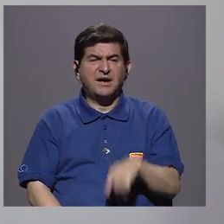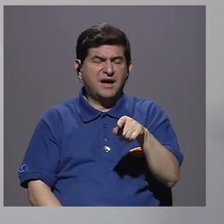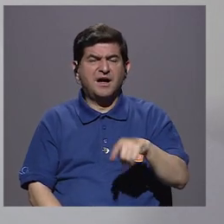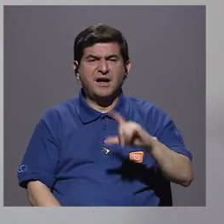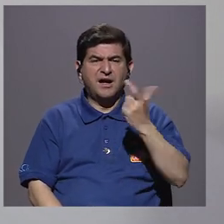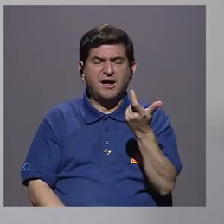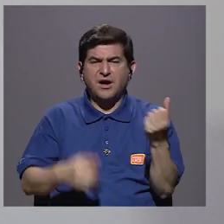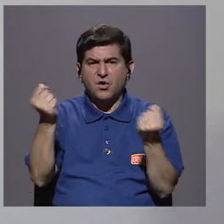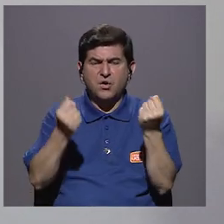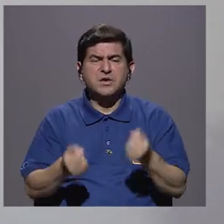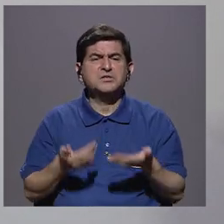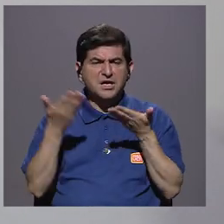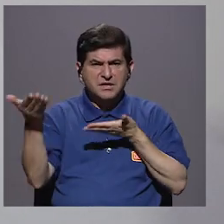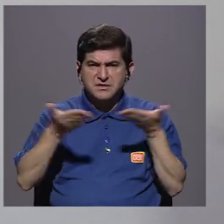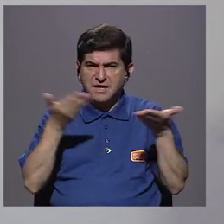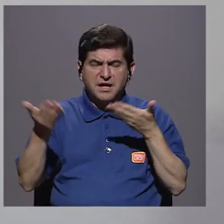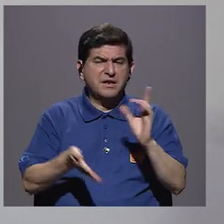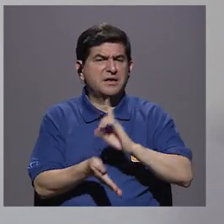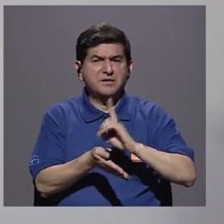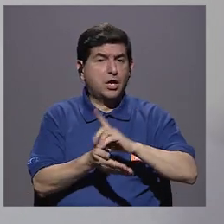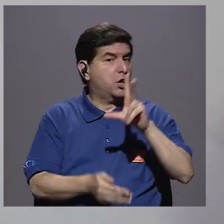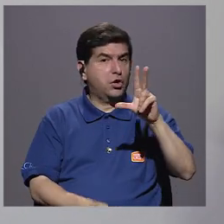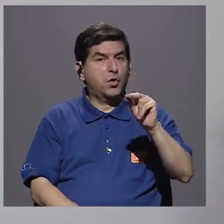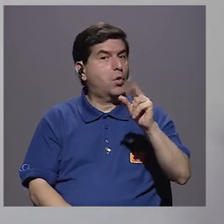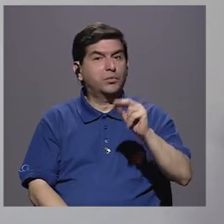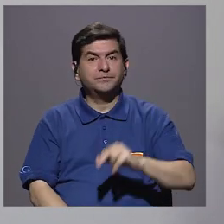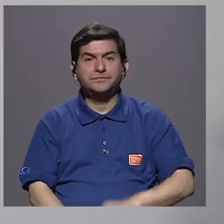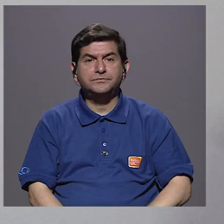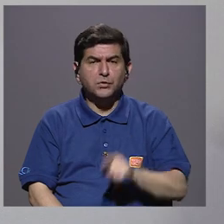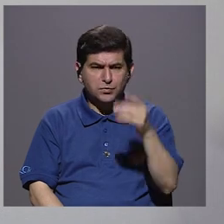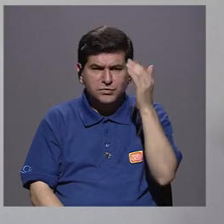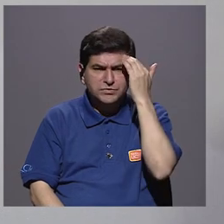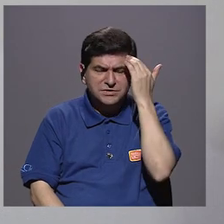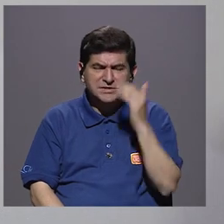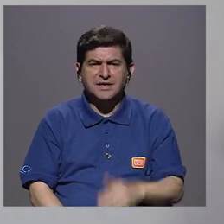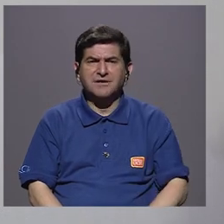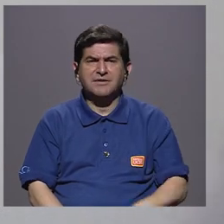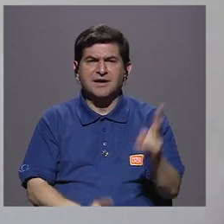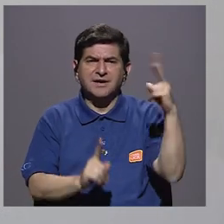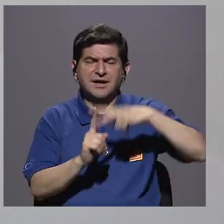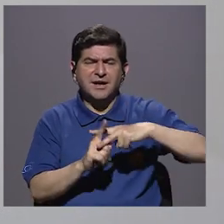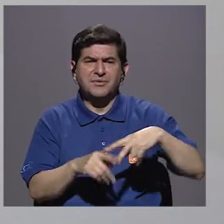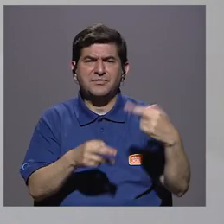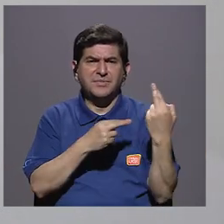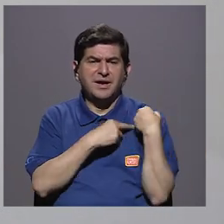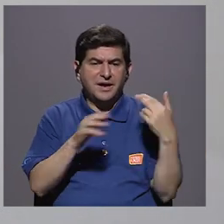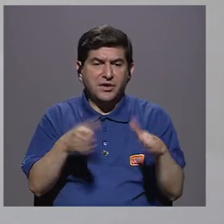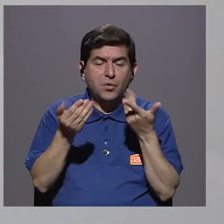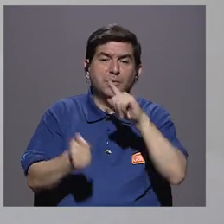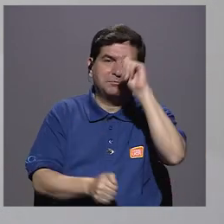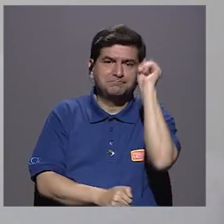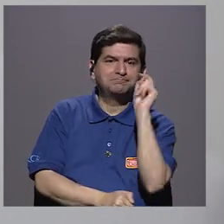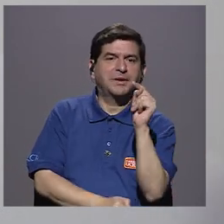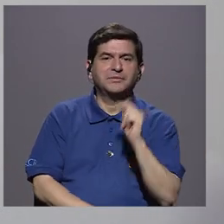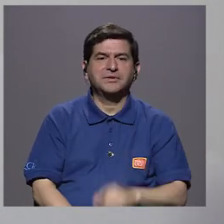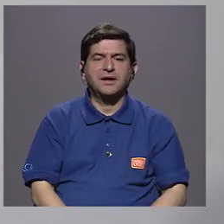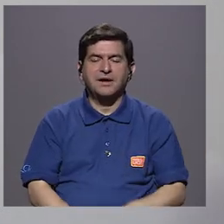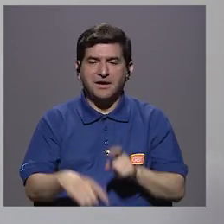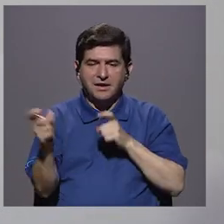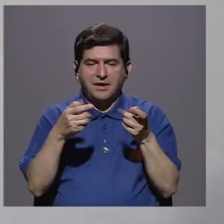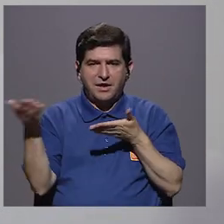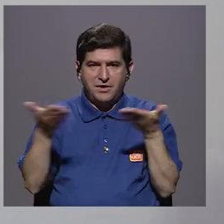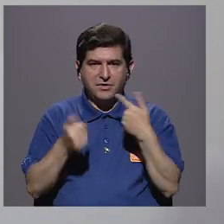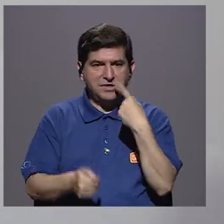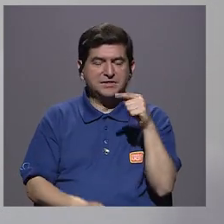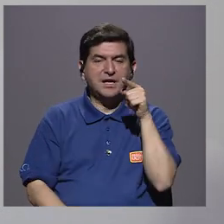te tienen que dar el servicio médico, y no es así. Entonces usted puede saber cómo ejercer un deber, ¿cómo? Preguntando. Y entonces en las Contralorías